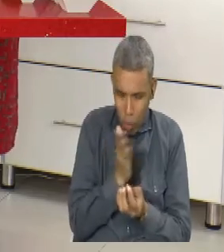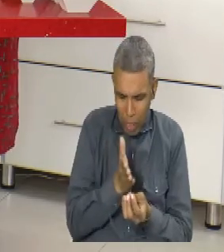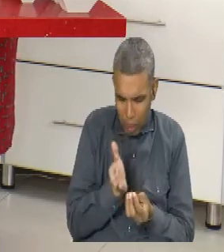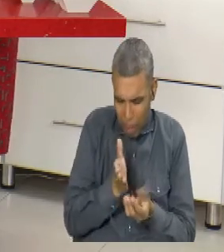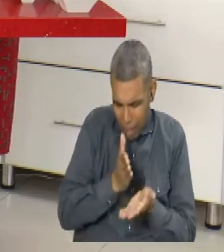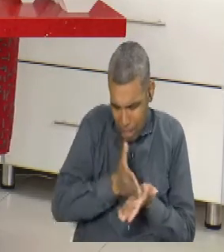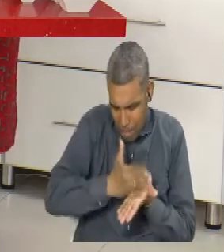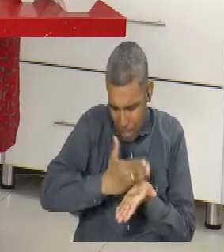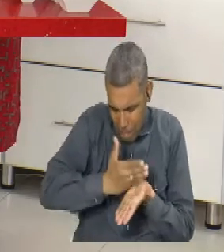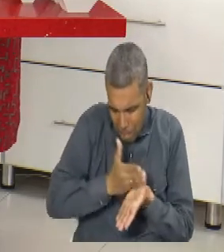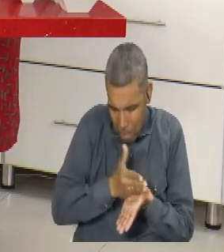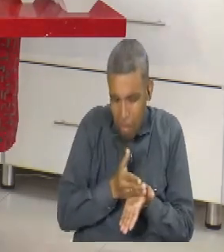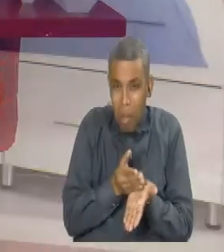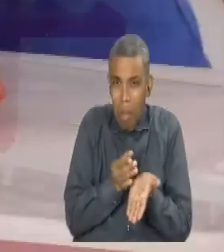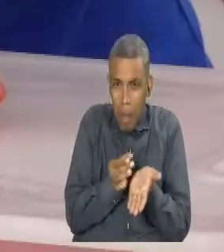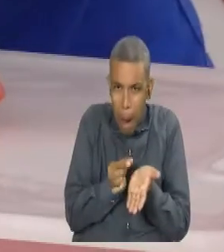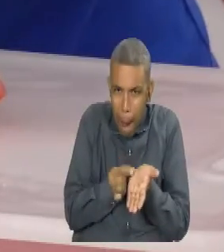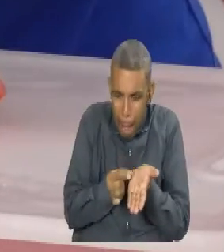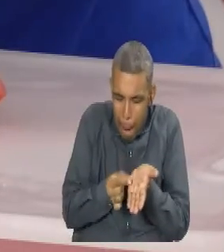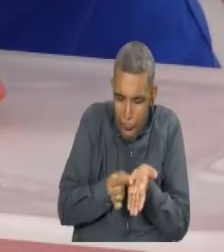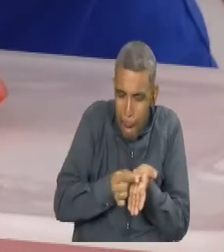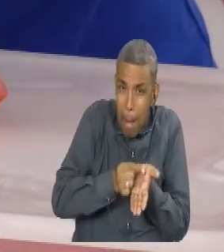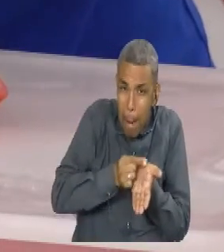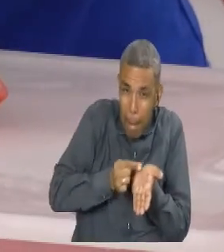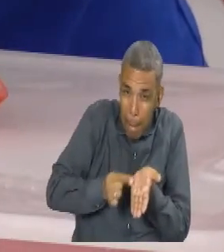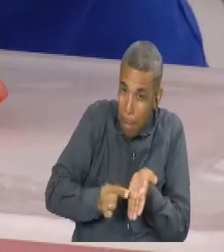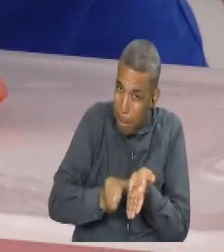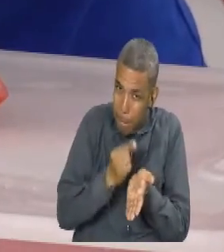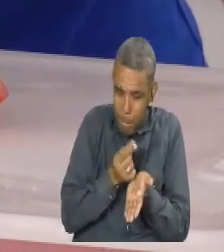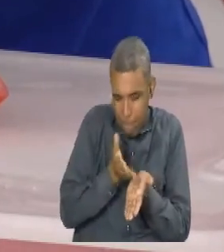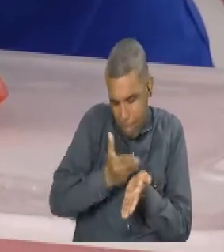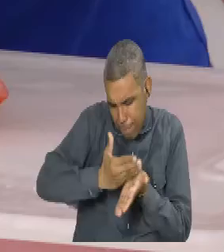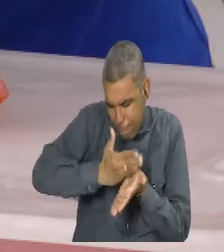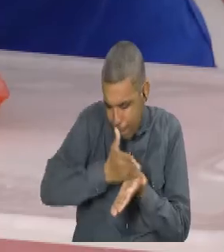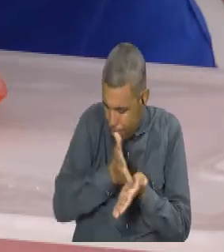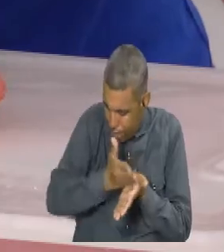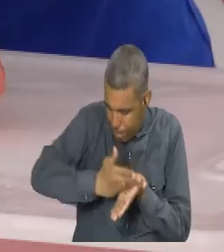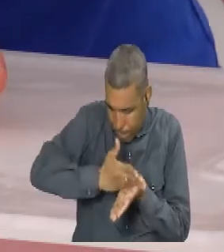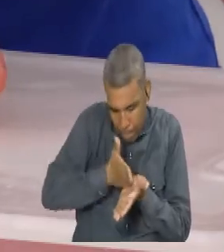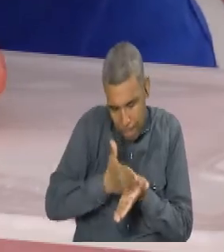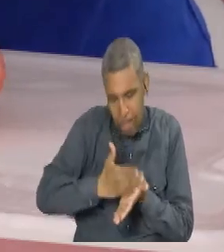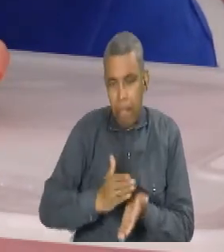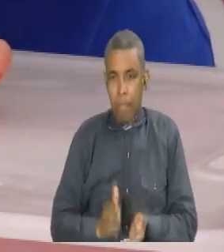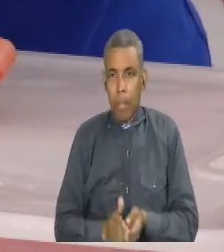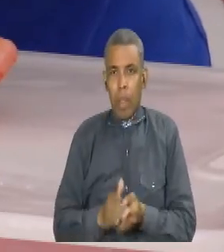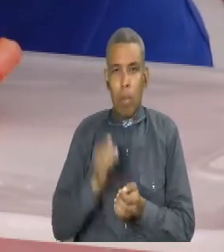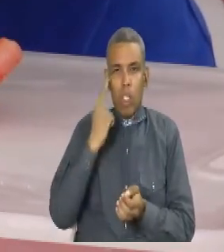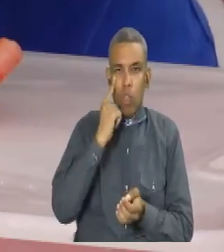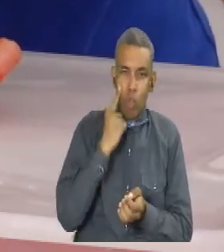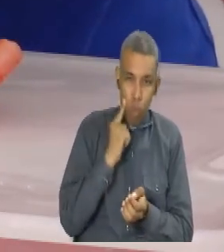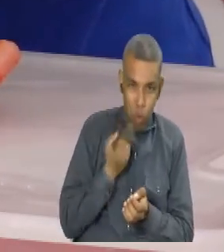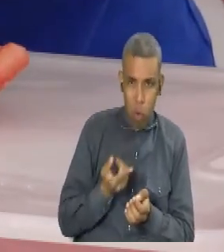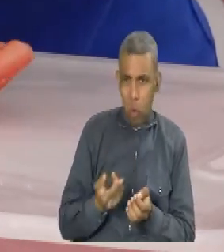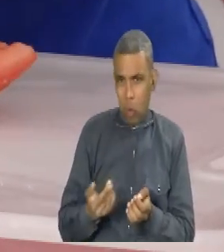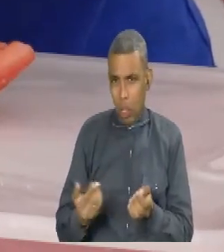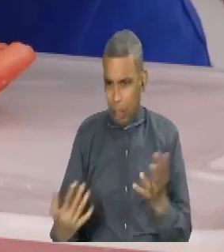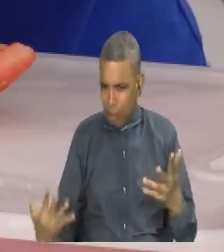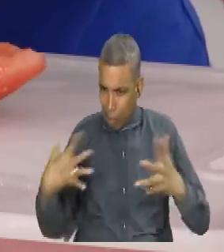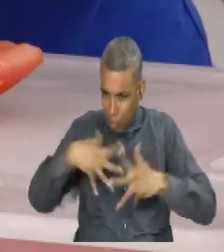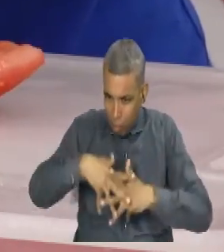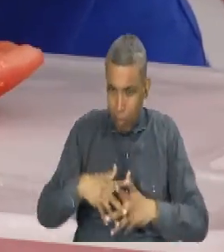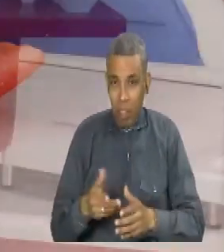caso, y es mezclar la mayonesa con la cebolla, el tomate picado y el